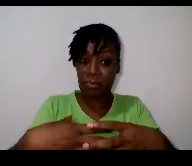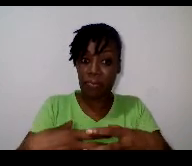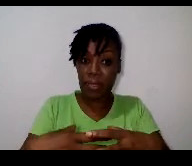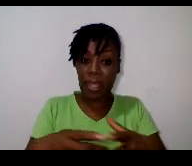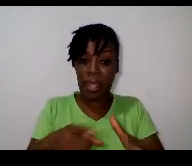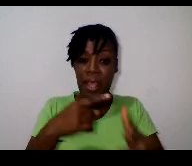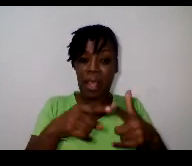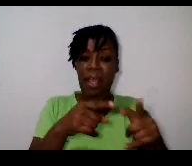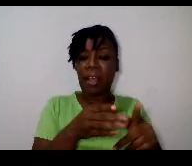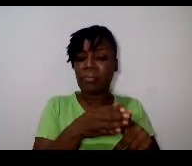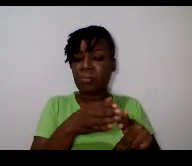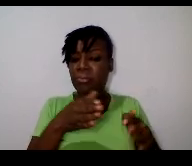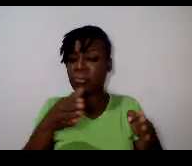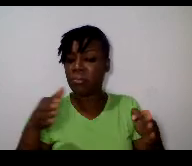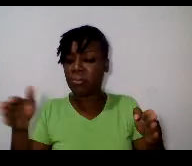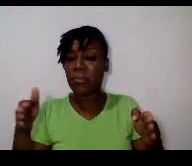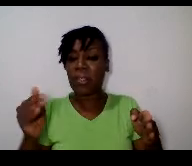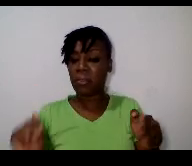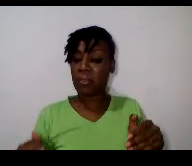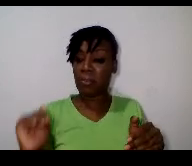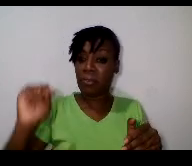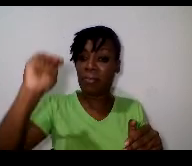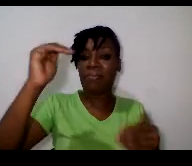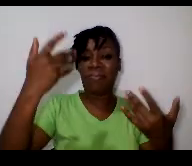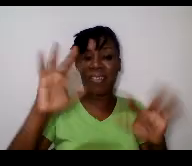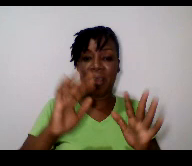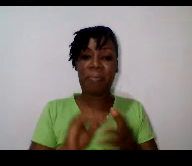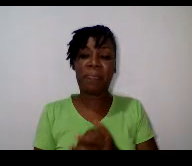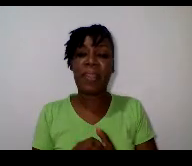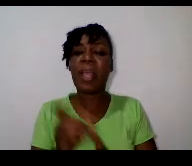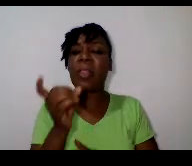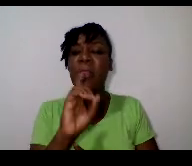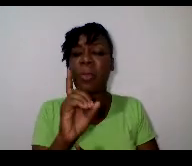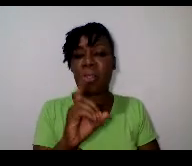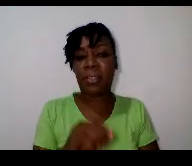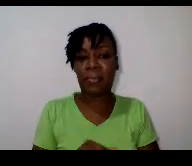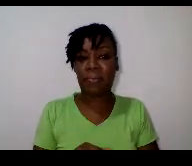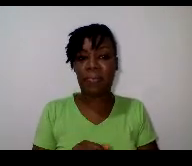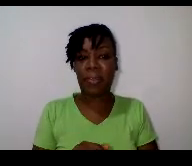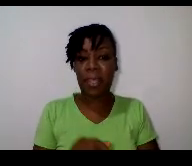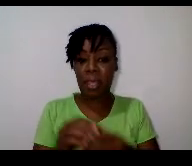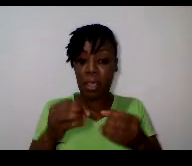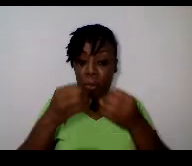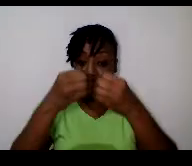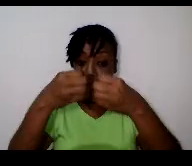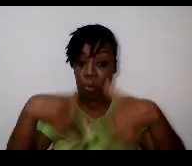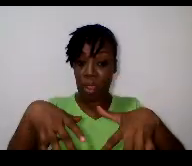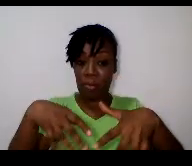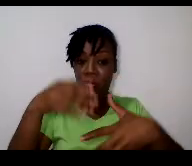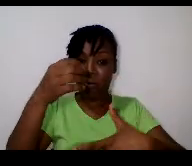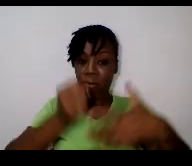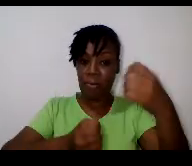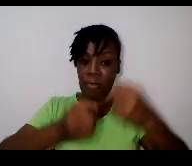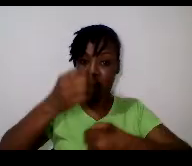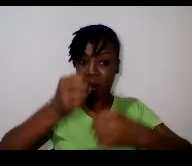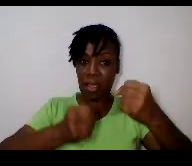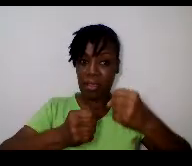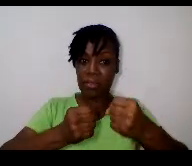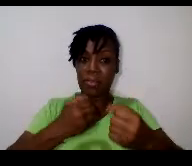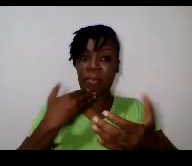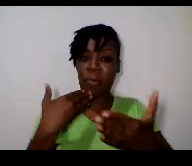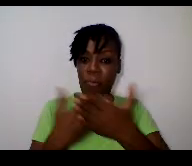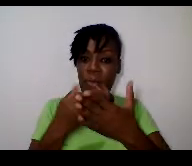funcione mejor. ¿Dónde conseguimos estos ácidos grasos? En los huevos y en la leche de